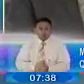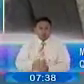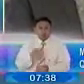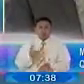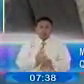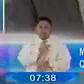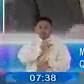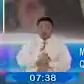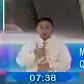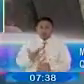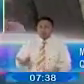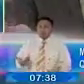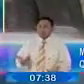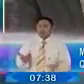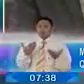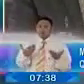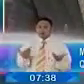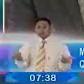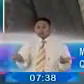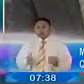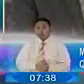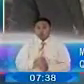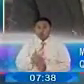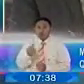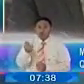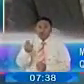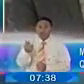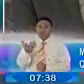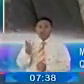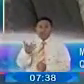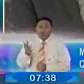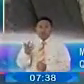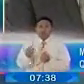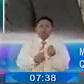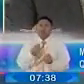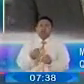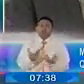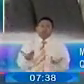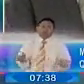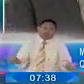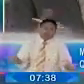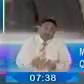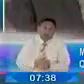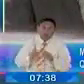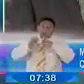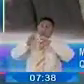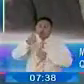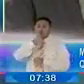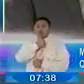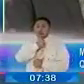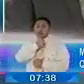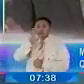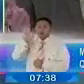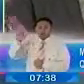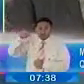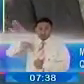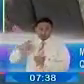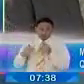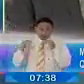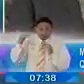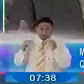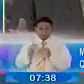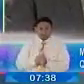reclamos que tenía la ciudadanía, que no veían obras, pero claro, si no hay plata en el Estado del ente público, tiene que ser una empresa privada con una estructura